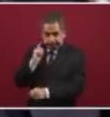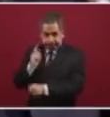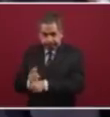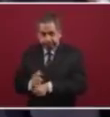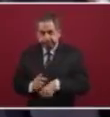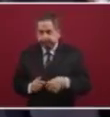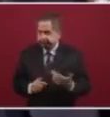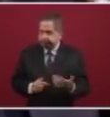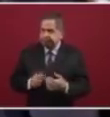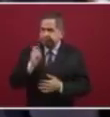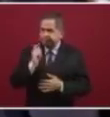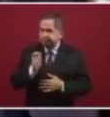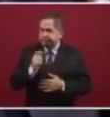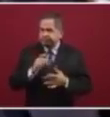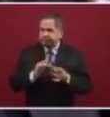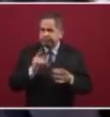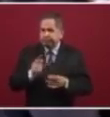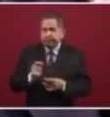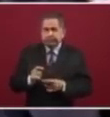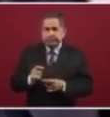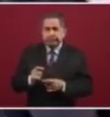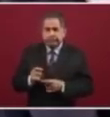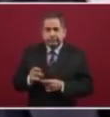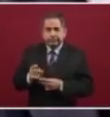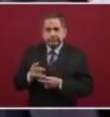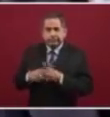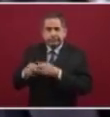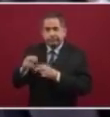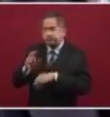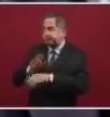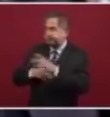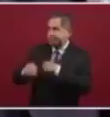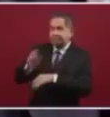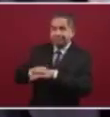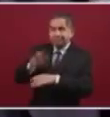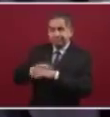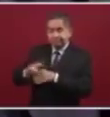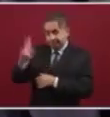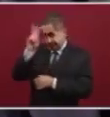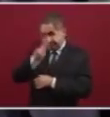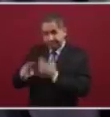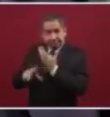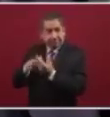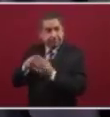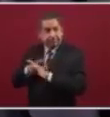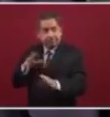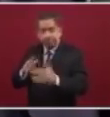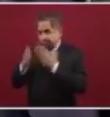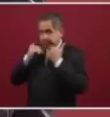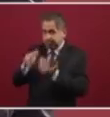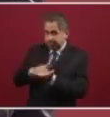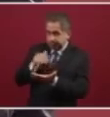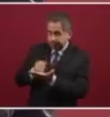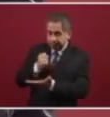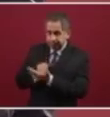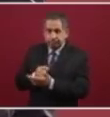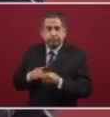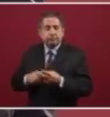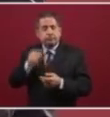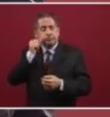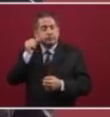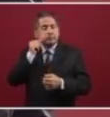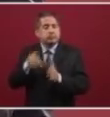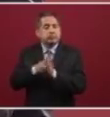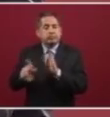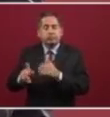Esto quiere decir que va a aumentar el tráfico de ilegales. Ayer mismo el periódico El País hablaba